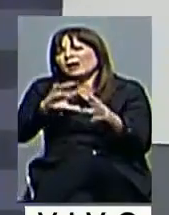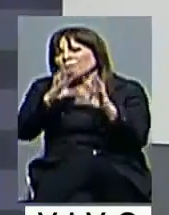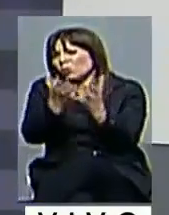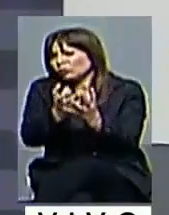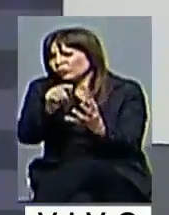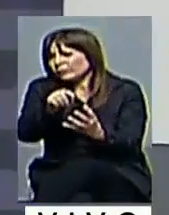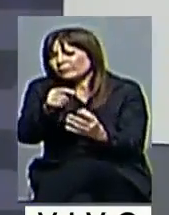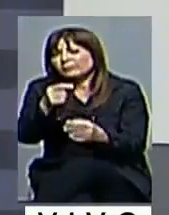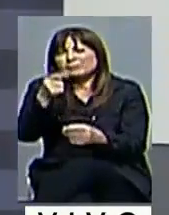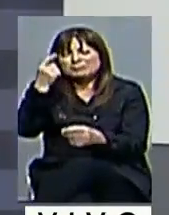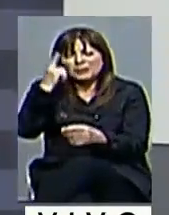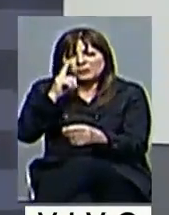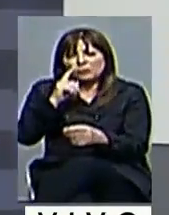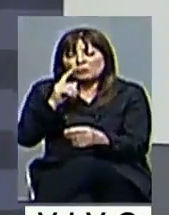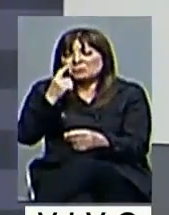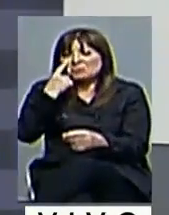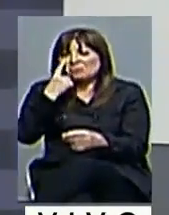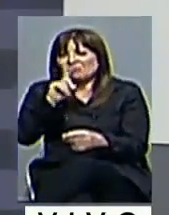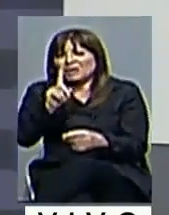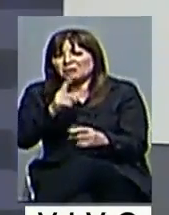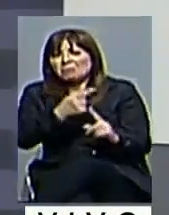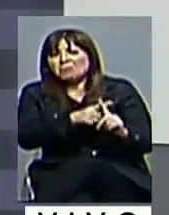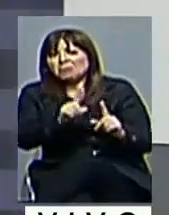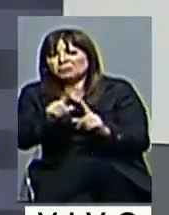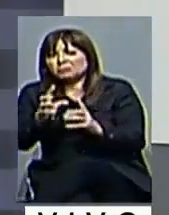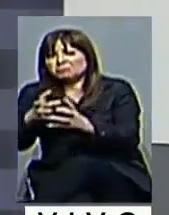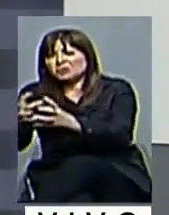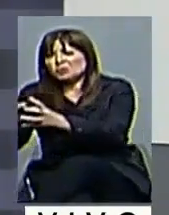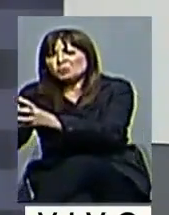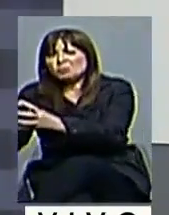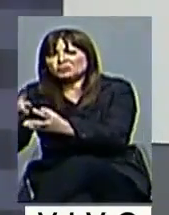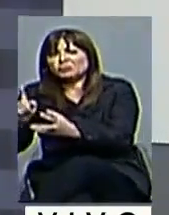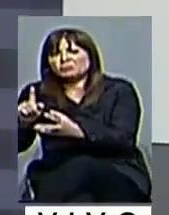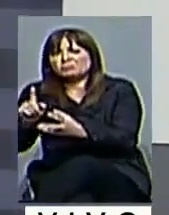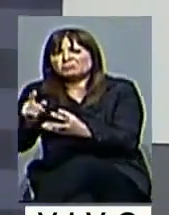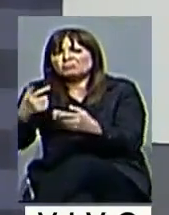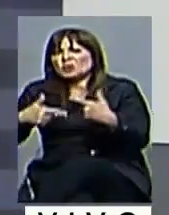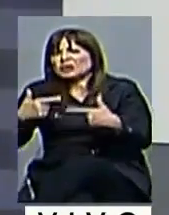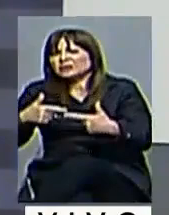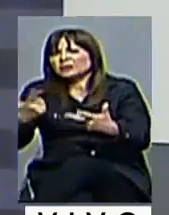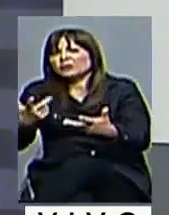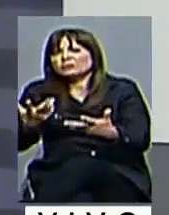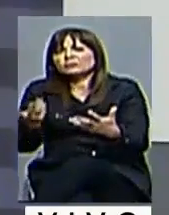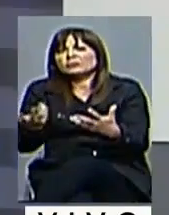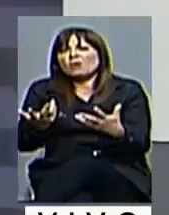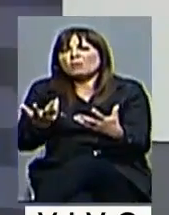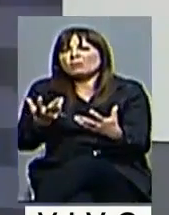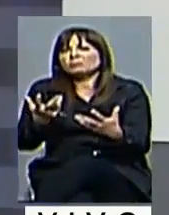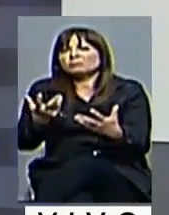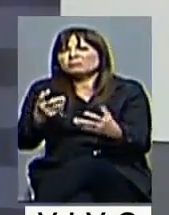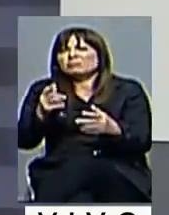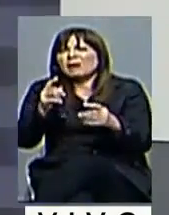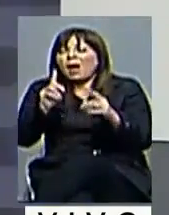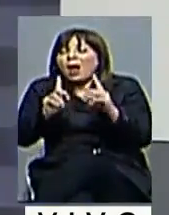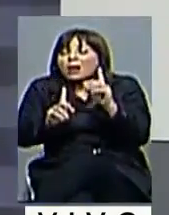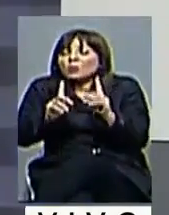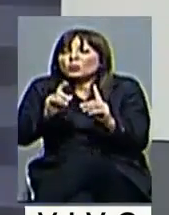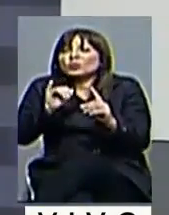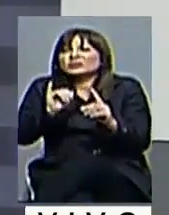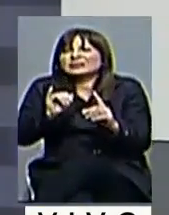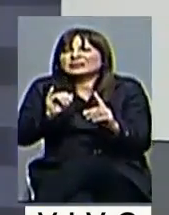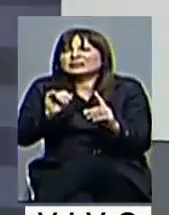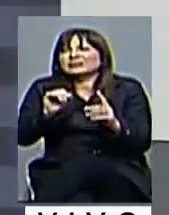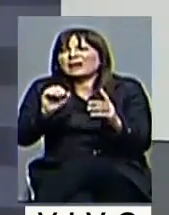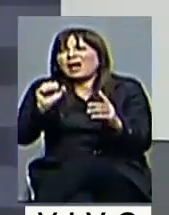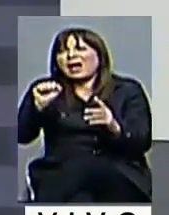No veo en los demás, digamos, grupos políticos, una salvo excepciones, Thais Amit, que fue